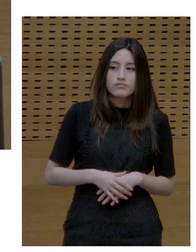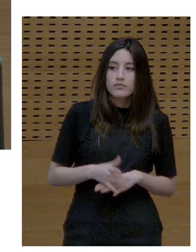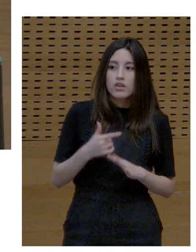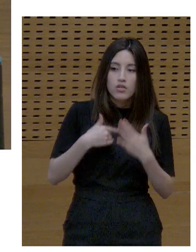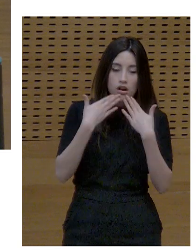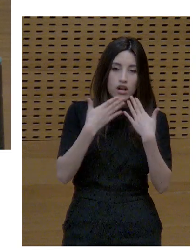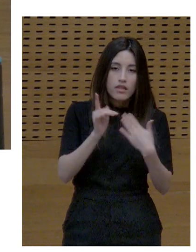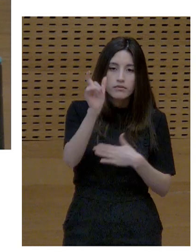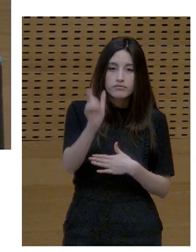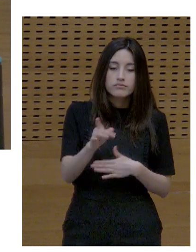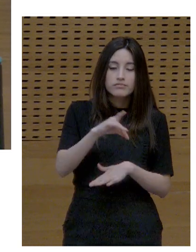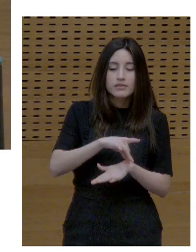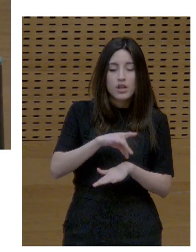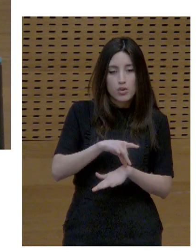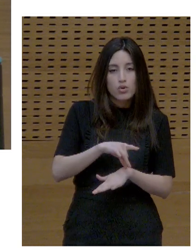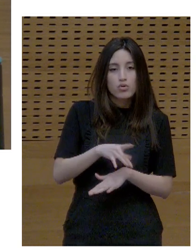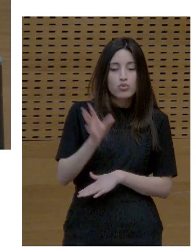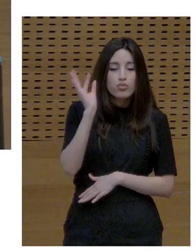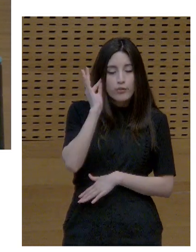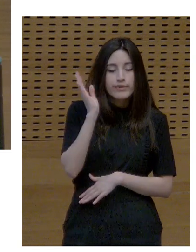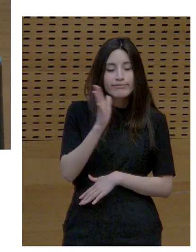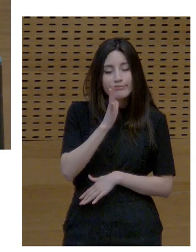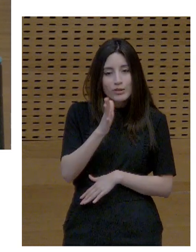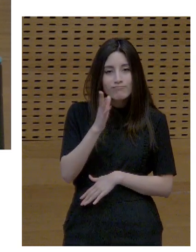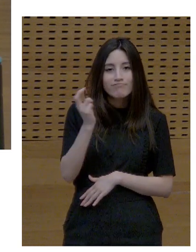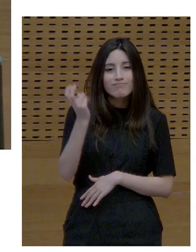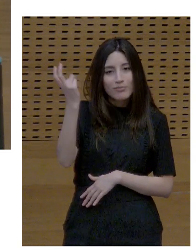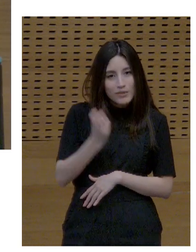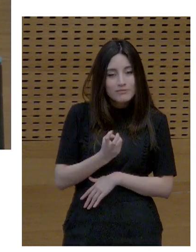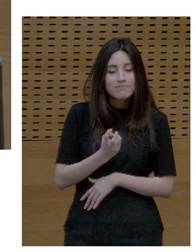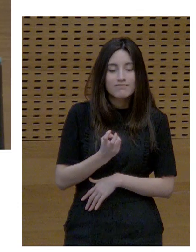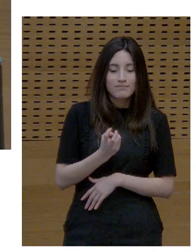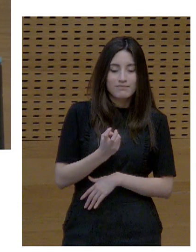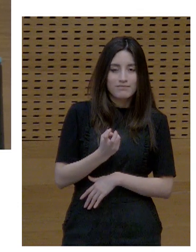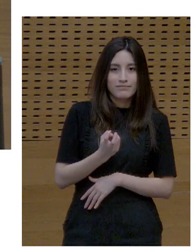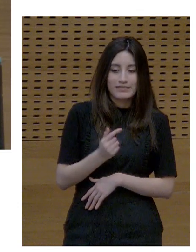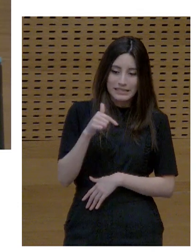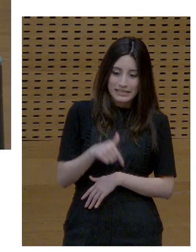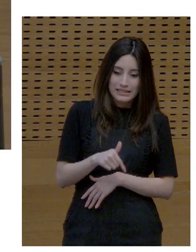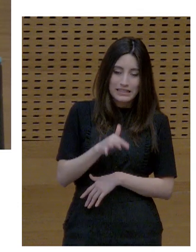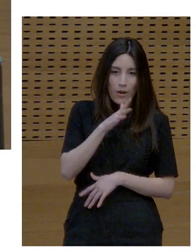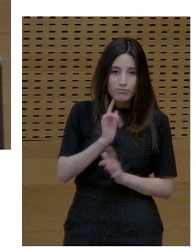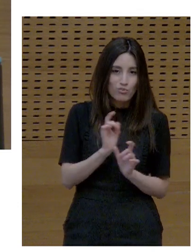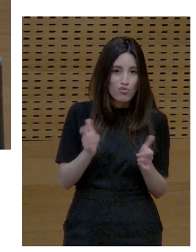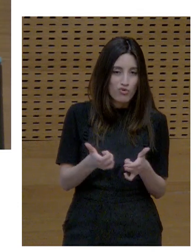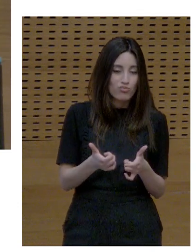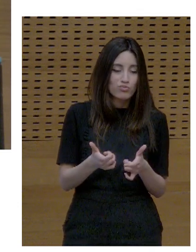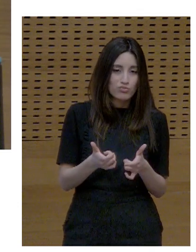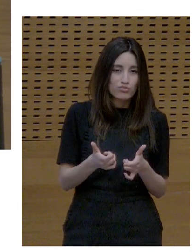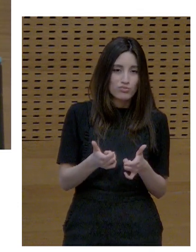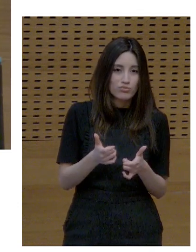a la doctora su presencia en esta reunión.